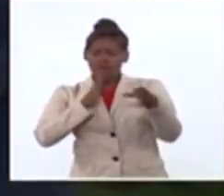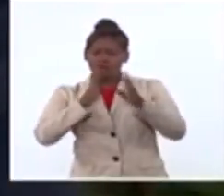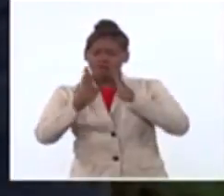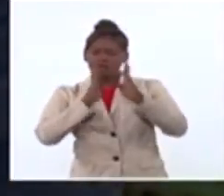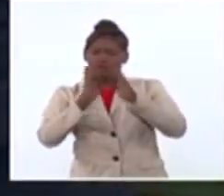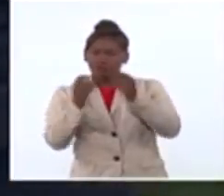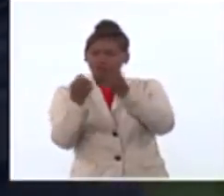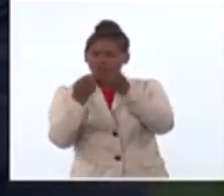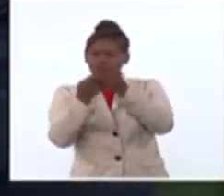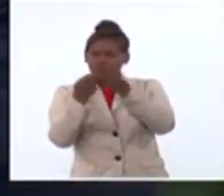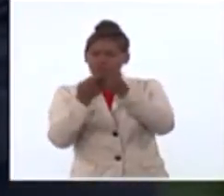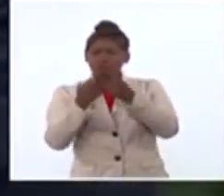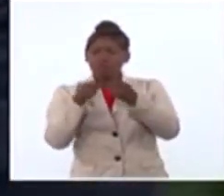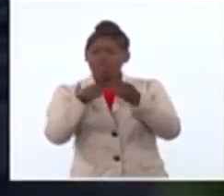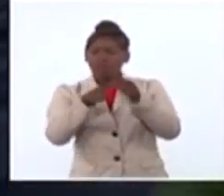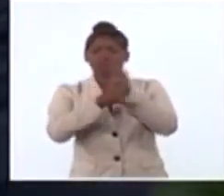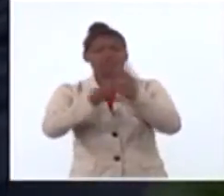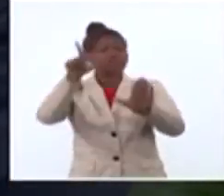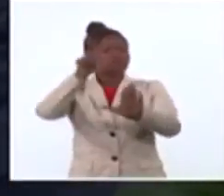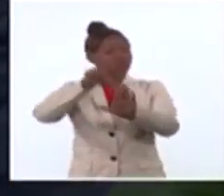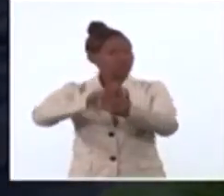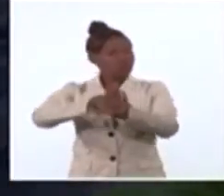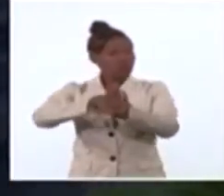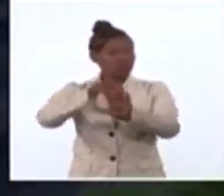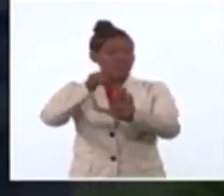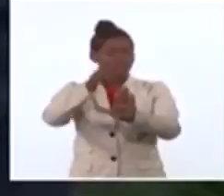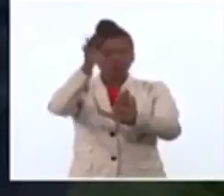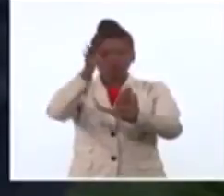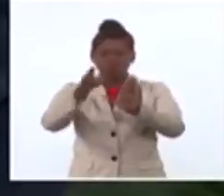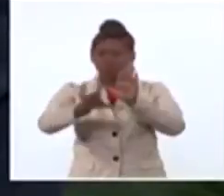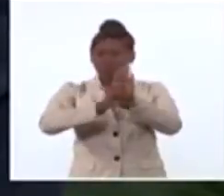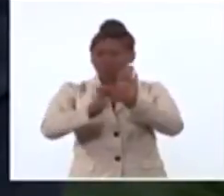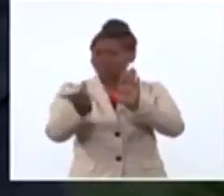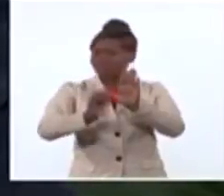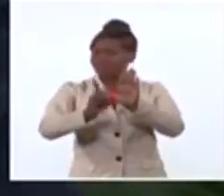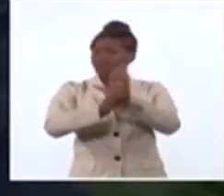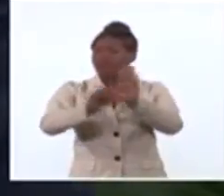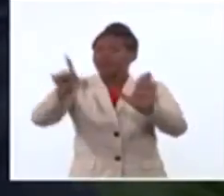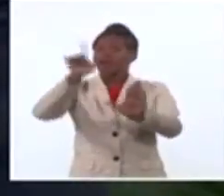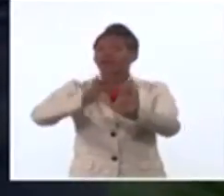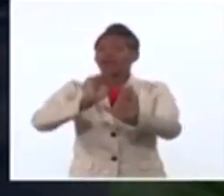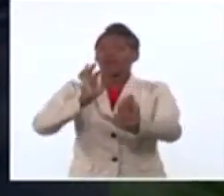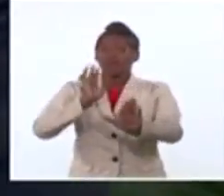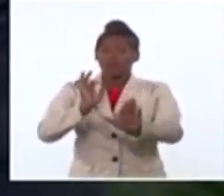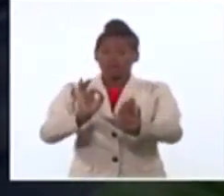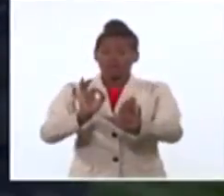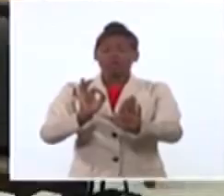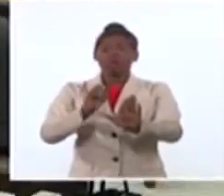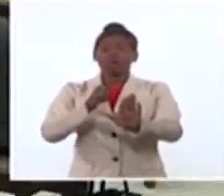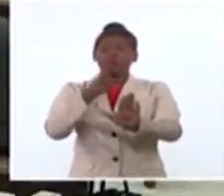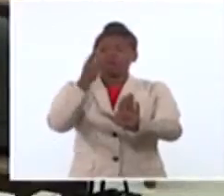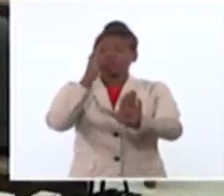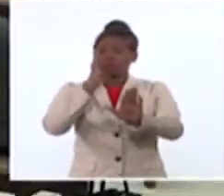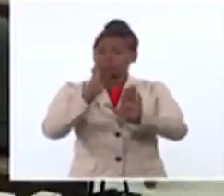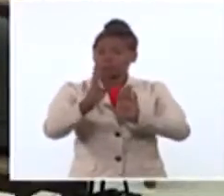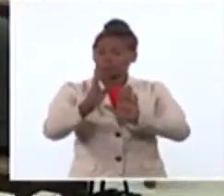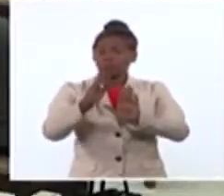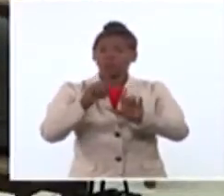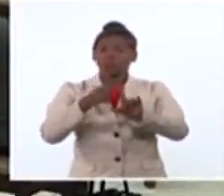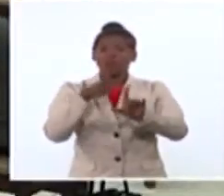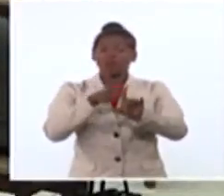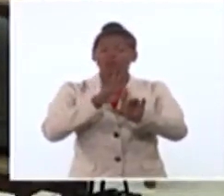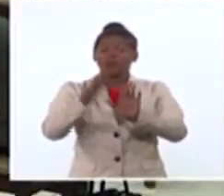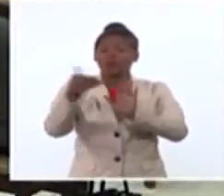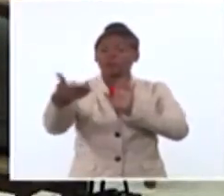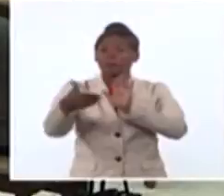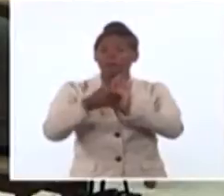actividades ilegales desde el punto de vista del derecho internacional, del derecho nacional en los propios Estados Unidos